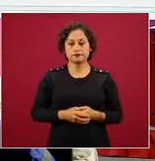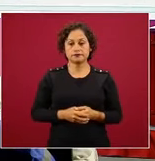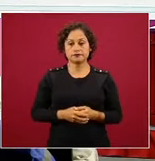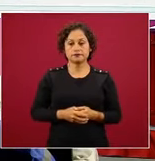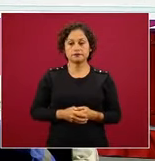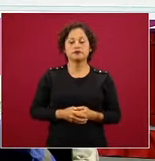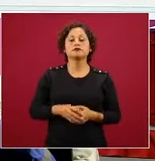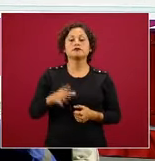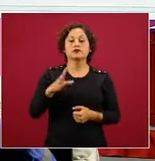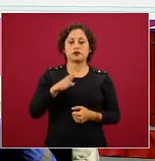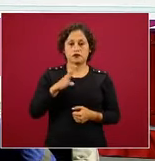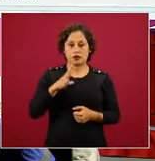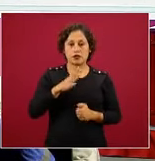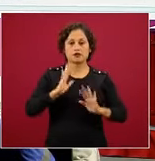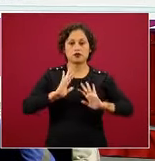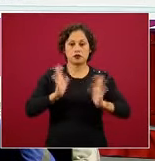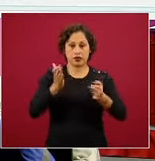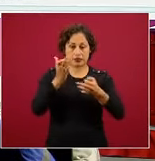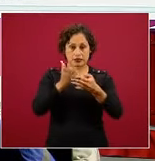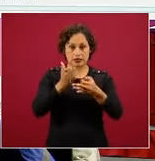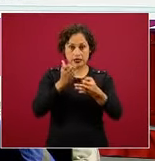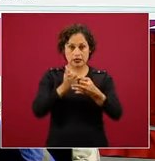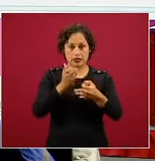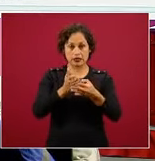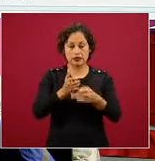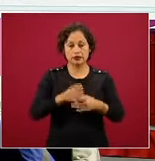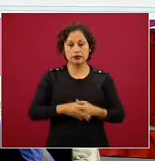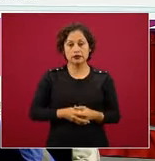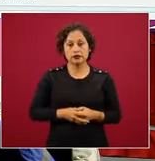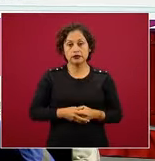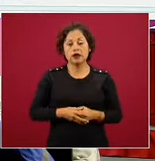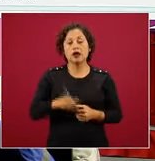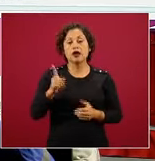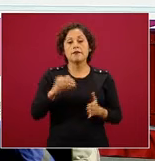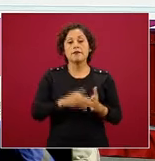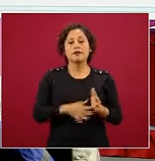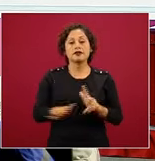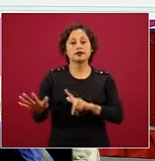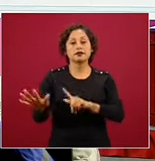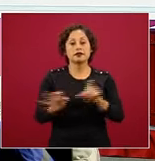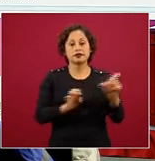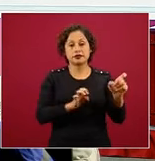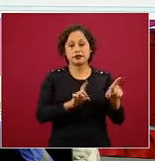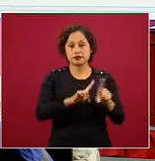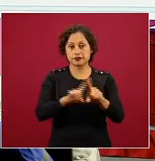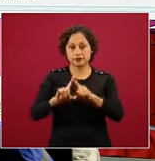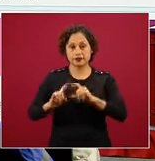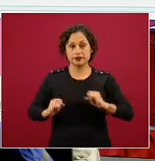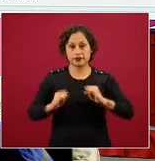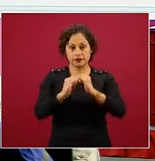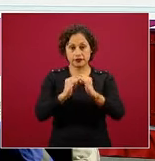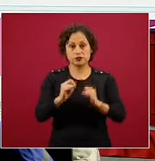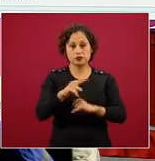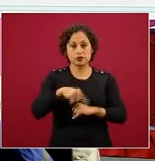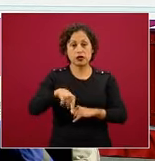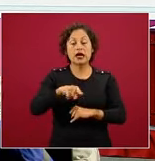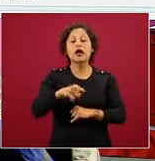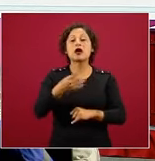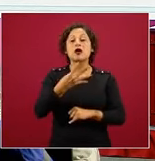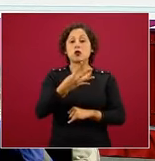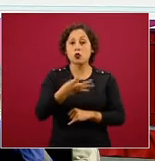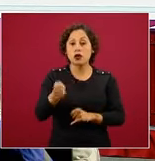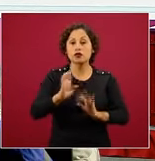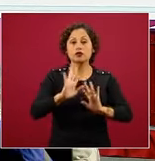Tenemos al momento, les decía, un censo integrado ya con 1,700 instituciones, 400 han sido ya